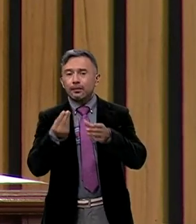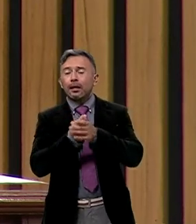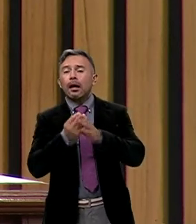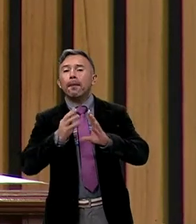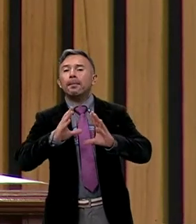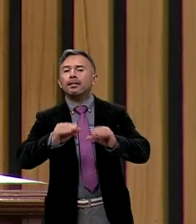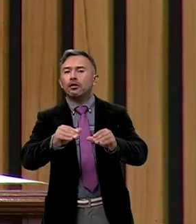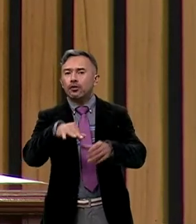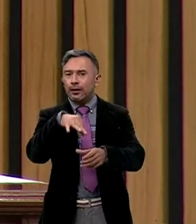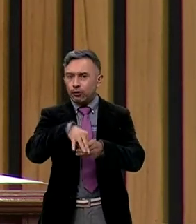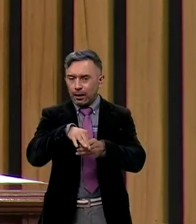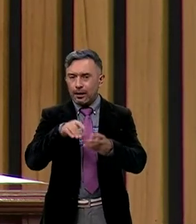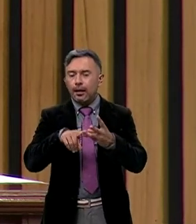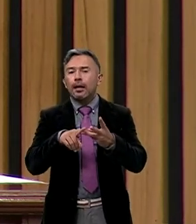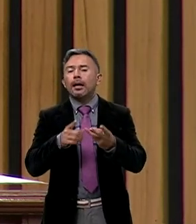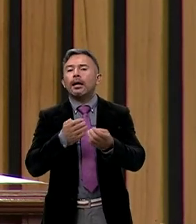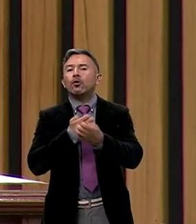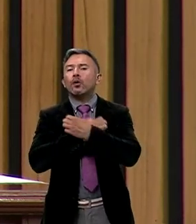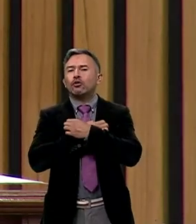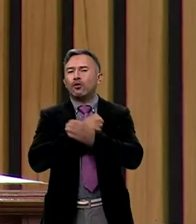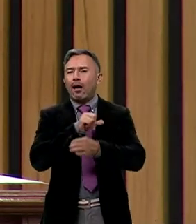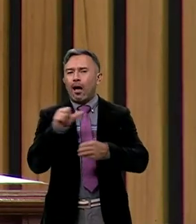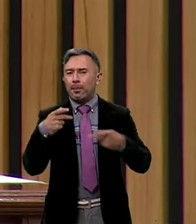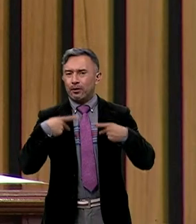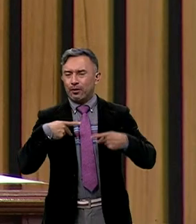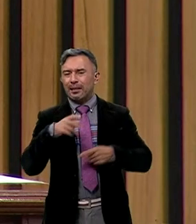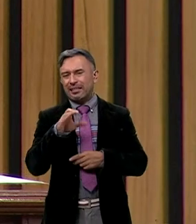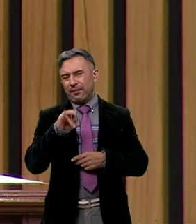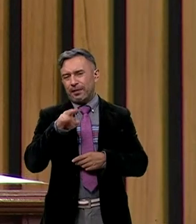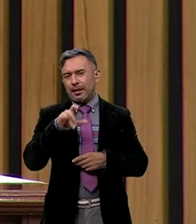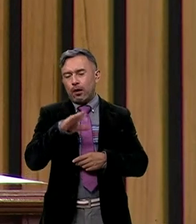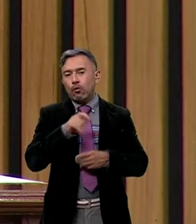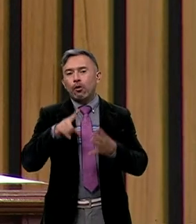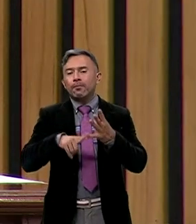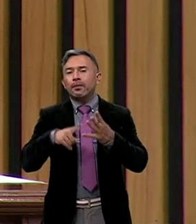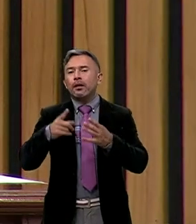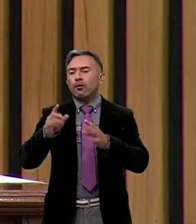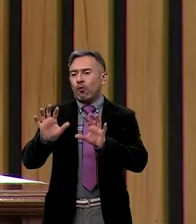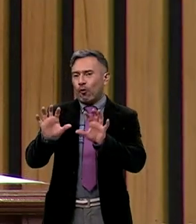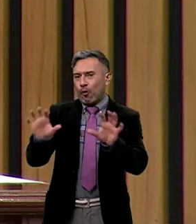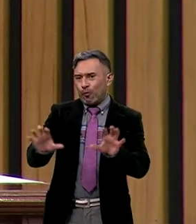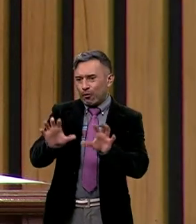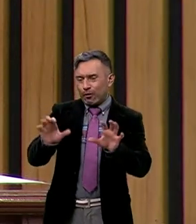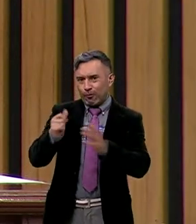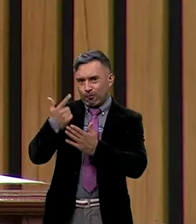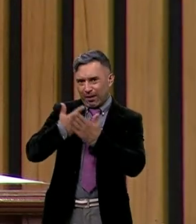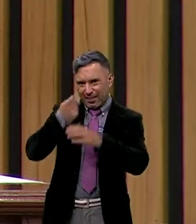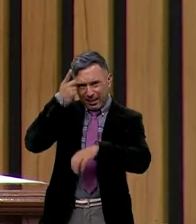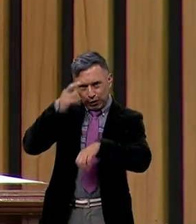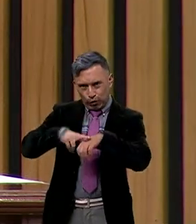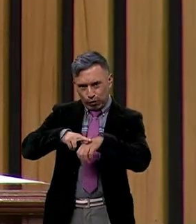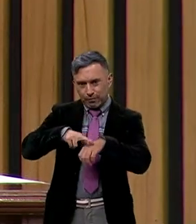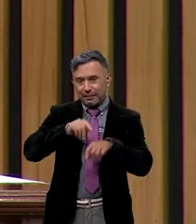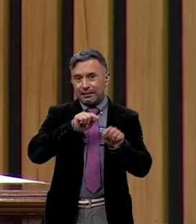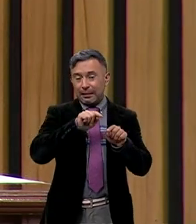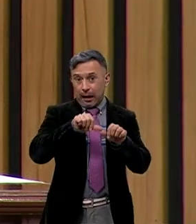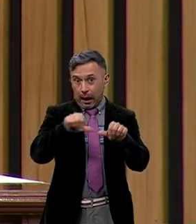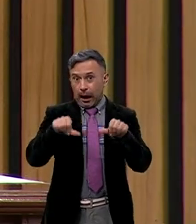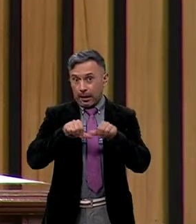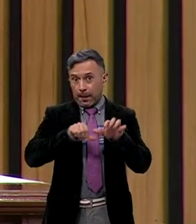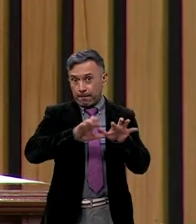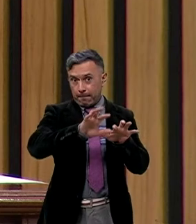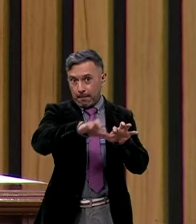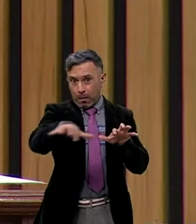cívica así como la unidad técnica de servicios de informática quienes a mi juicio son claves en todos